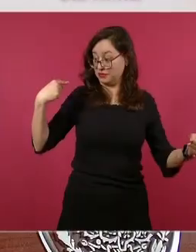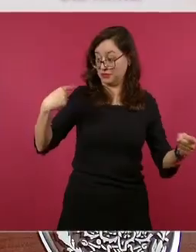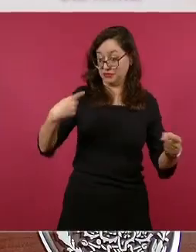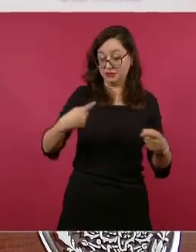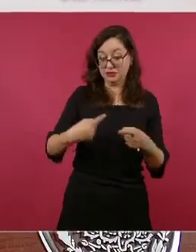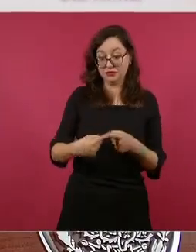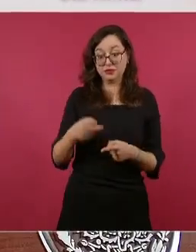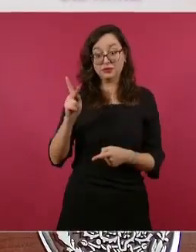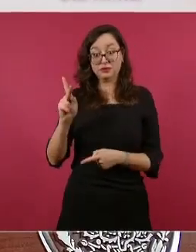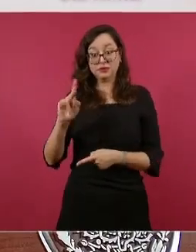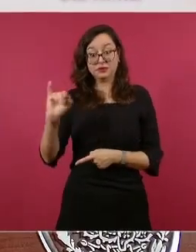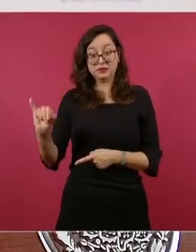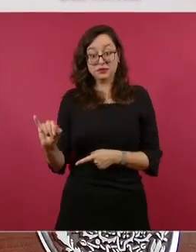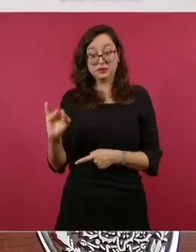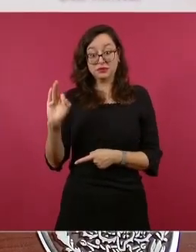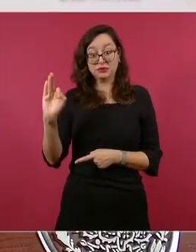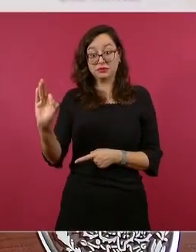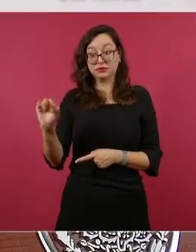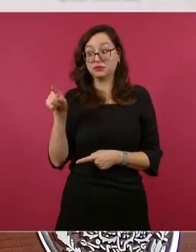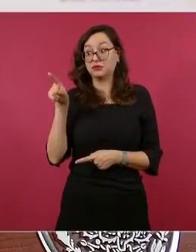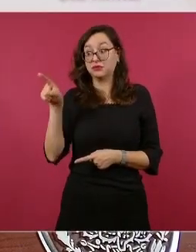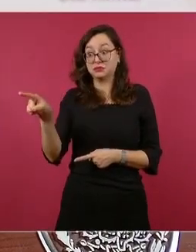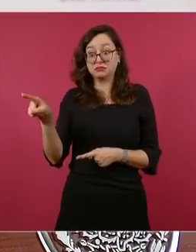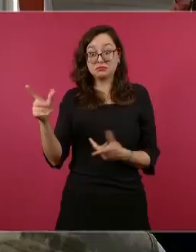de una minoría,